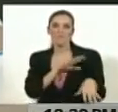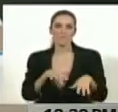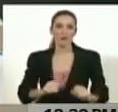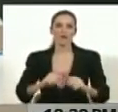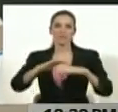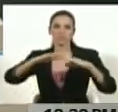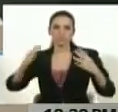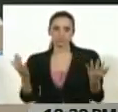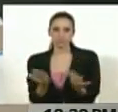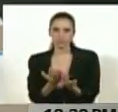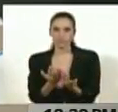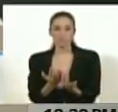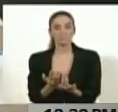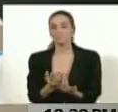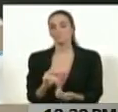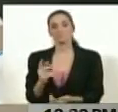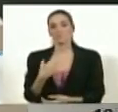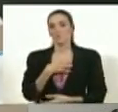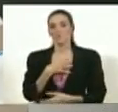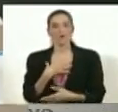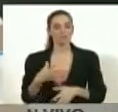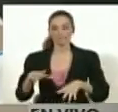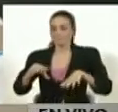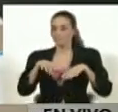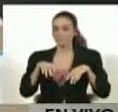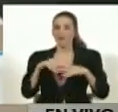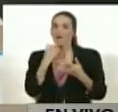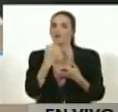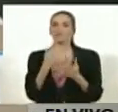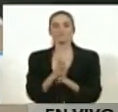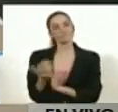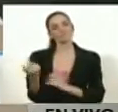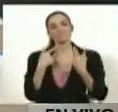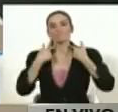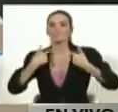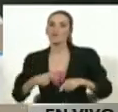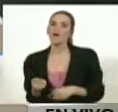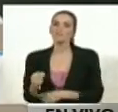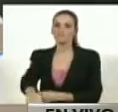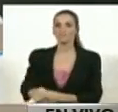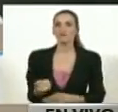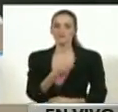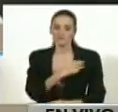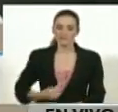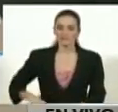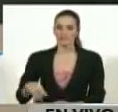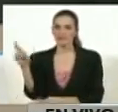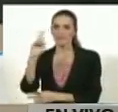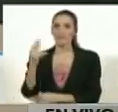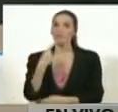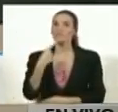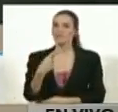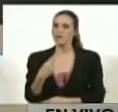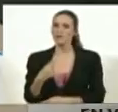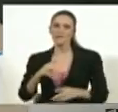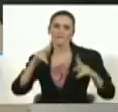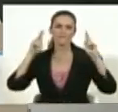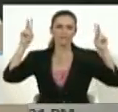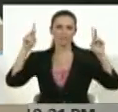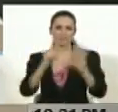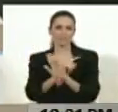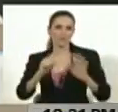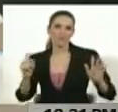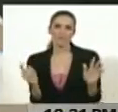mundo no fueron acogidas fueron derrotadas y por eso el presidente de la república ha dicho ha sido una victoria